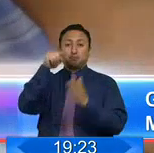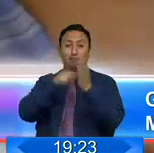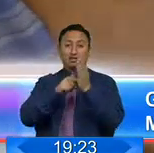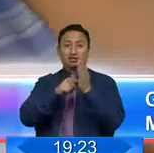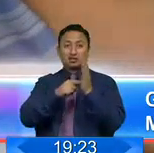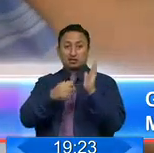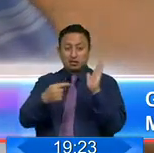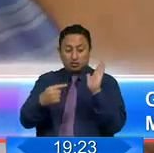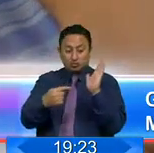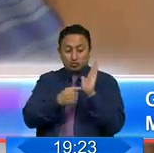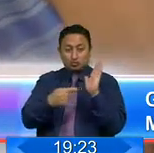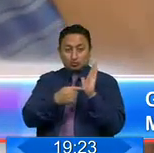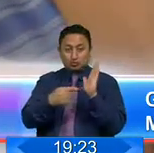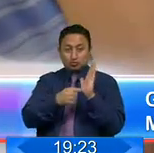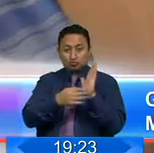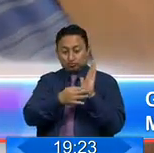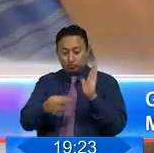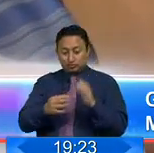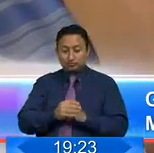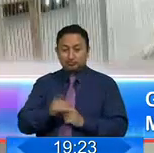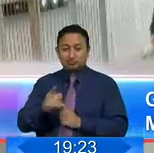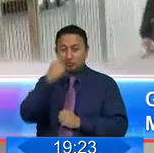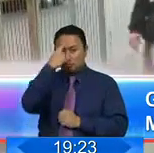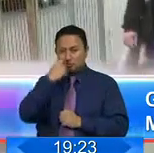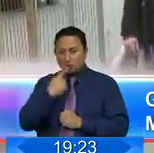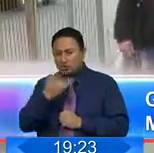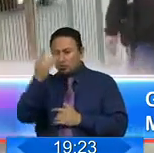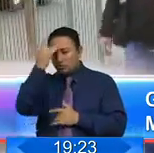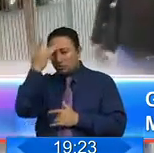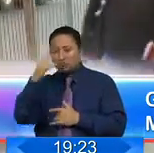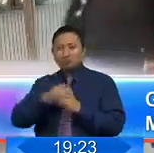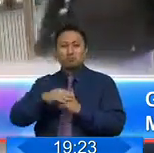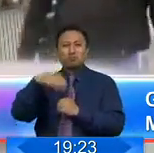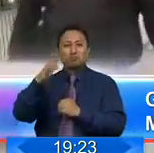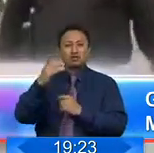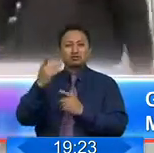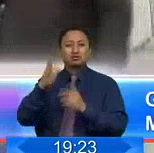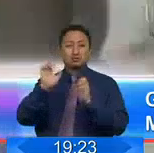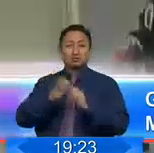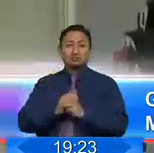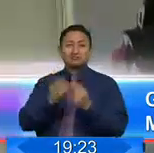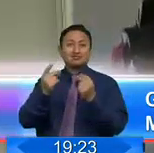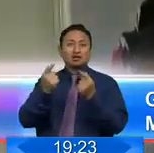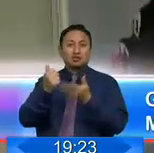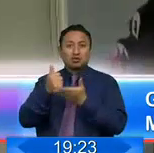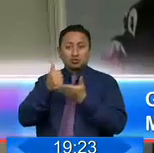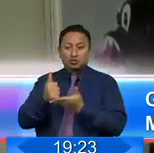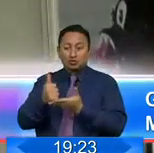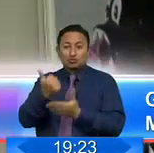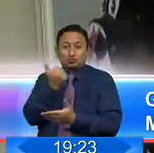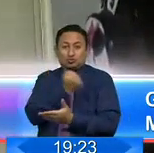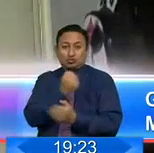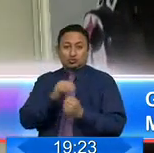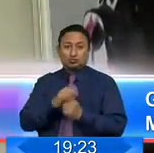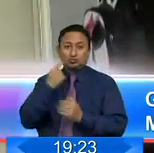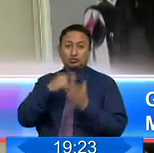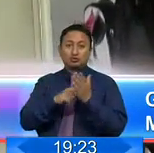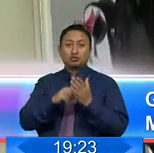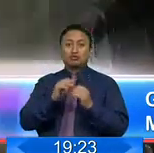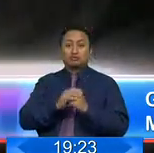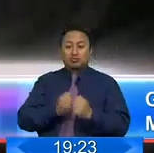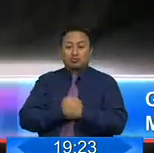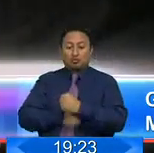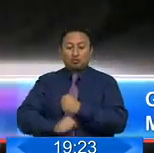realizaron en estos últimos días. Los perfiles epidemiológicos más frecuentes han sido contrarrestados por la atención primaria. Casos complejos como partos,